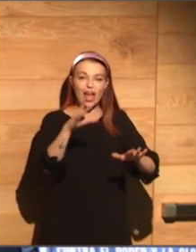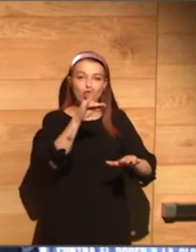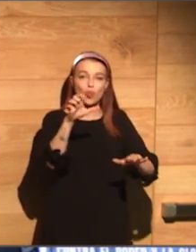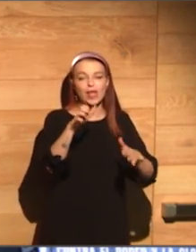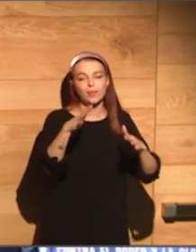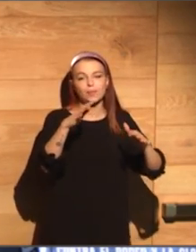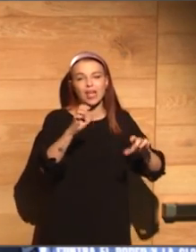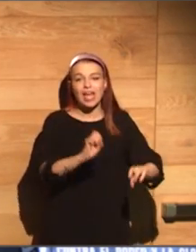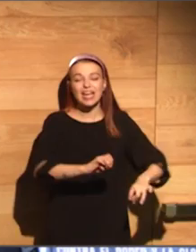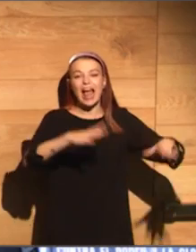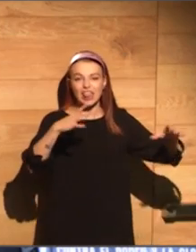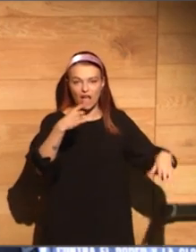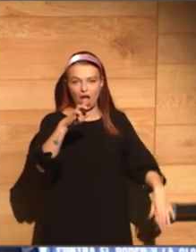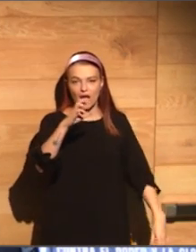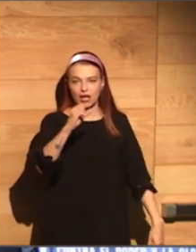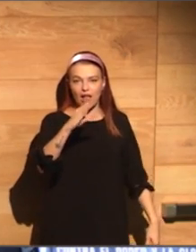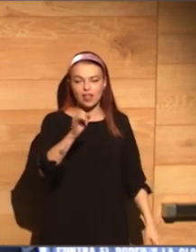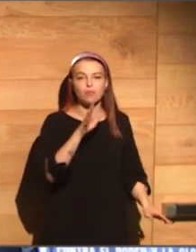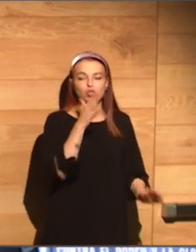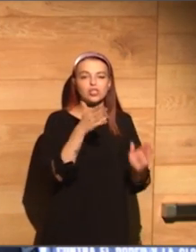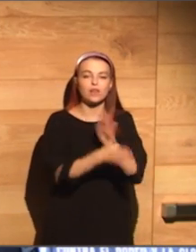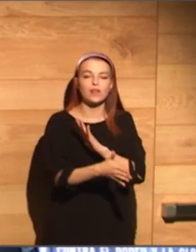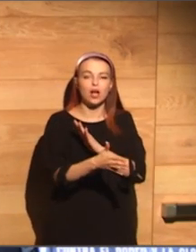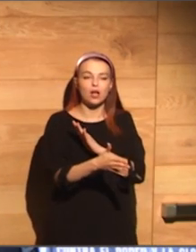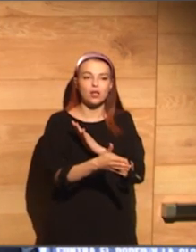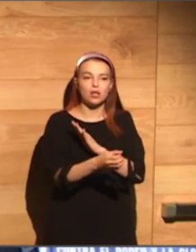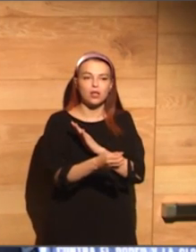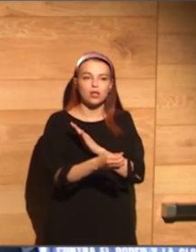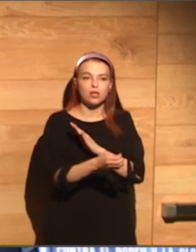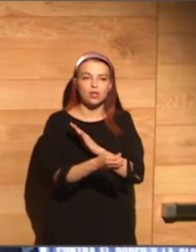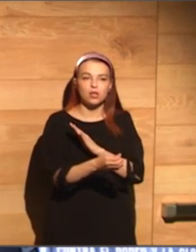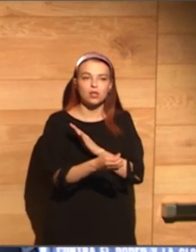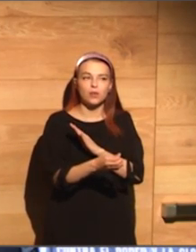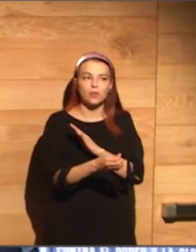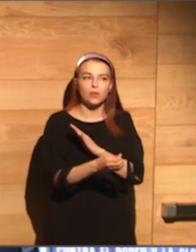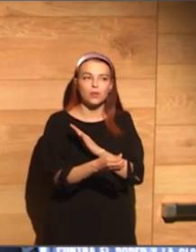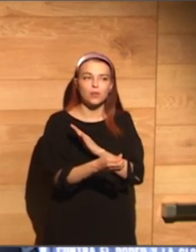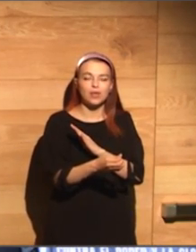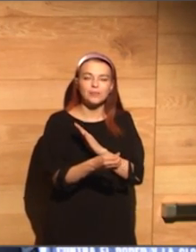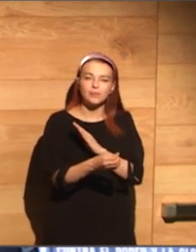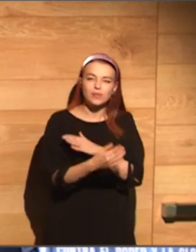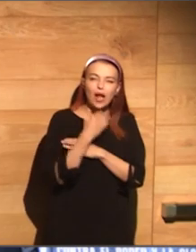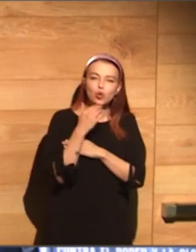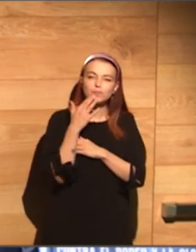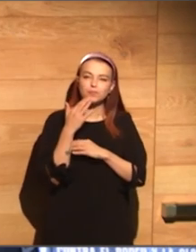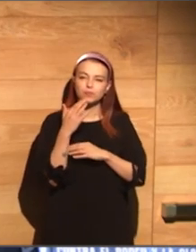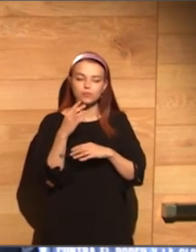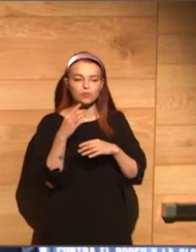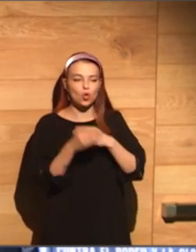que decimos constantemente de cualquiera, reparto en estado de gracia, etcétera, etcétera, sino algo que él usaba de una forma más